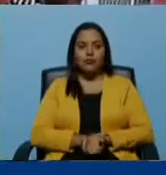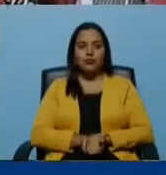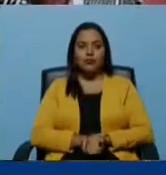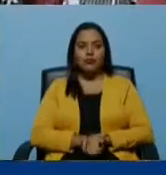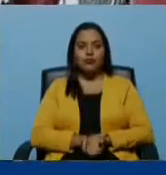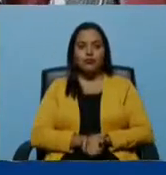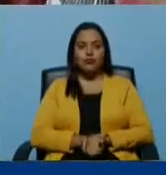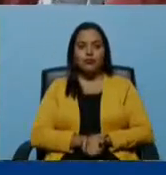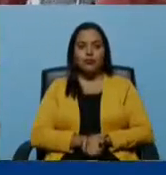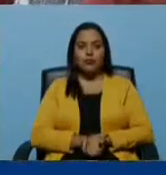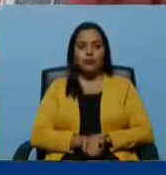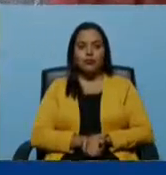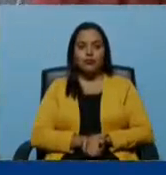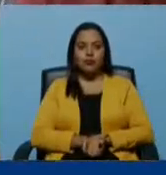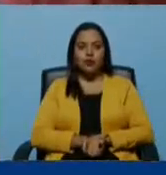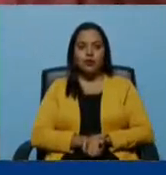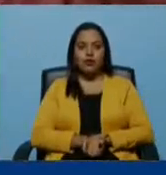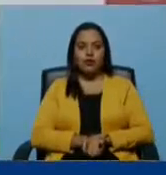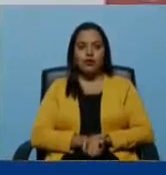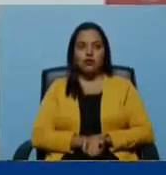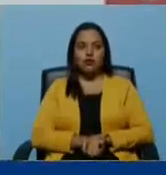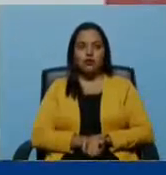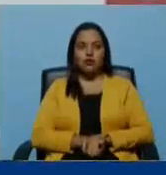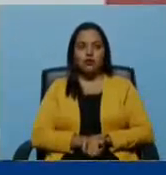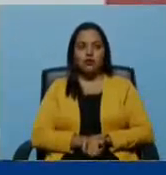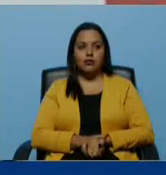Bueno, eso es